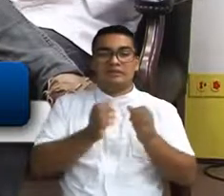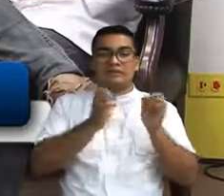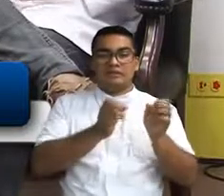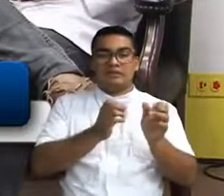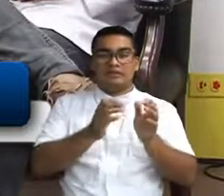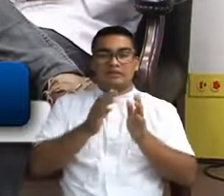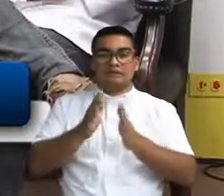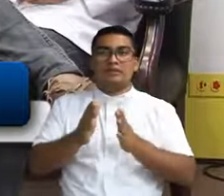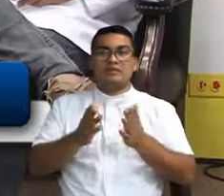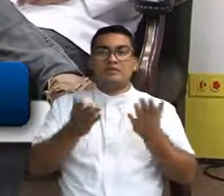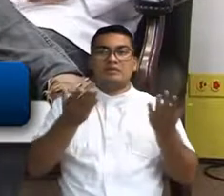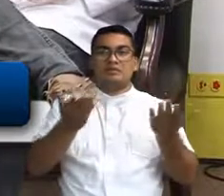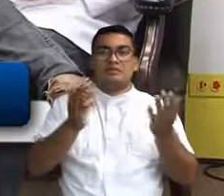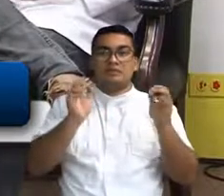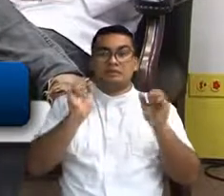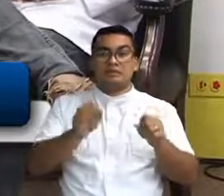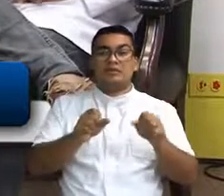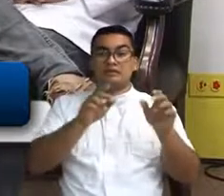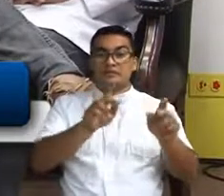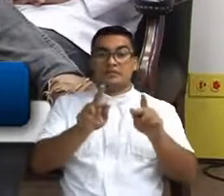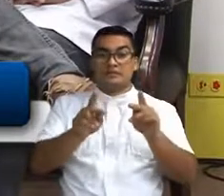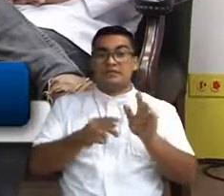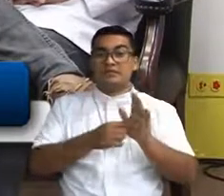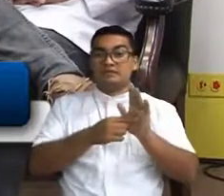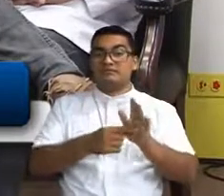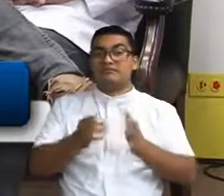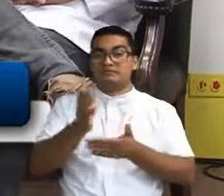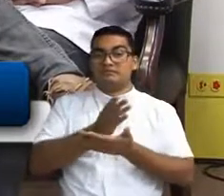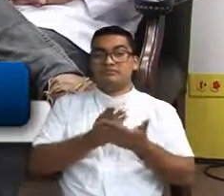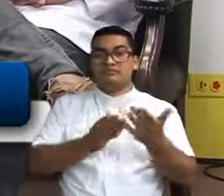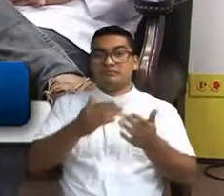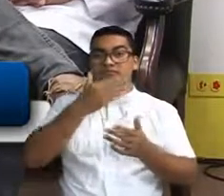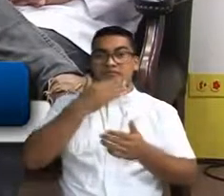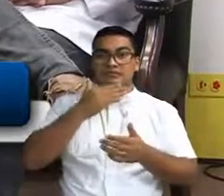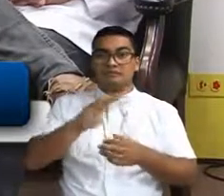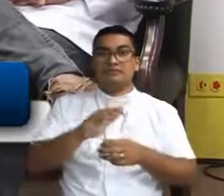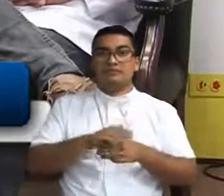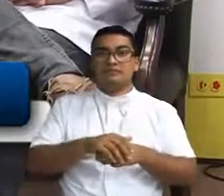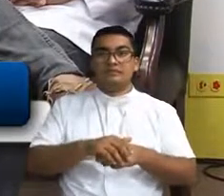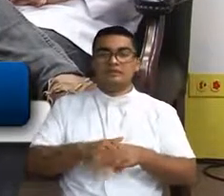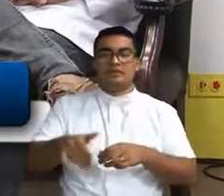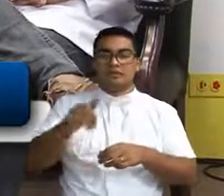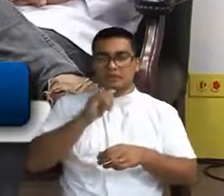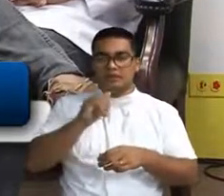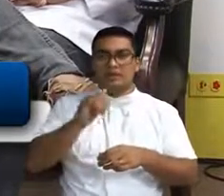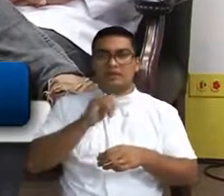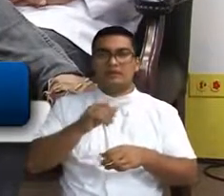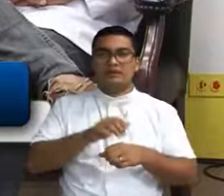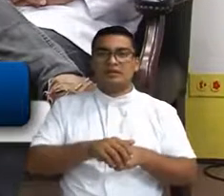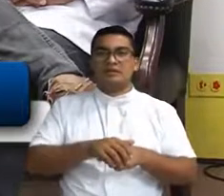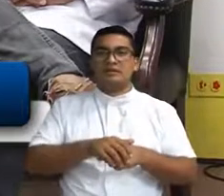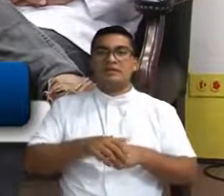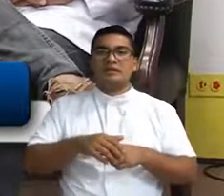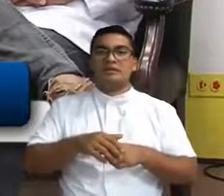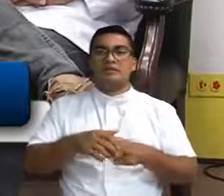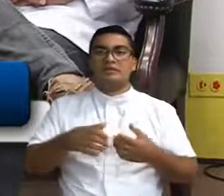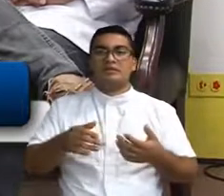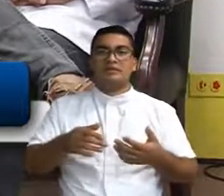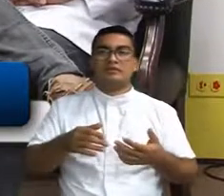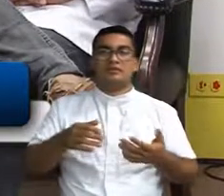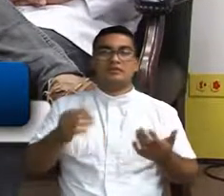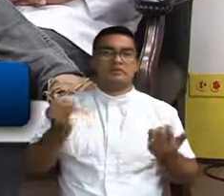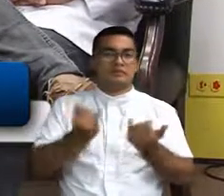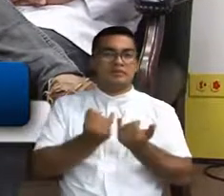la hora de mostrar que la persona está pasando por algo malo. El ingerir alcohol, ingerir estas sustancias